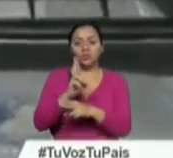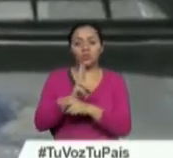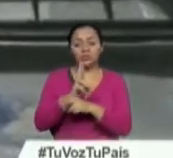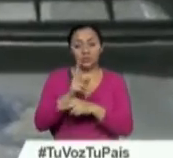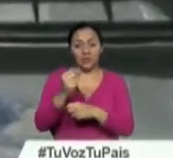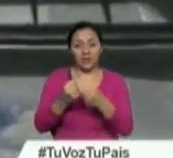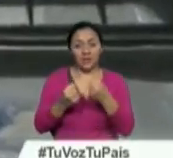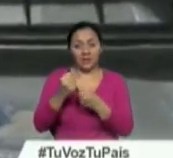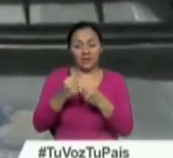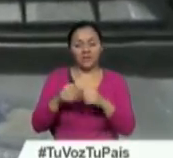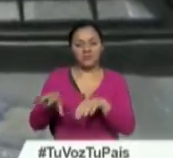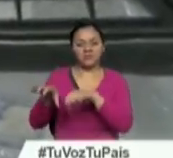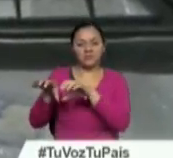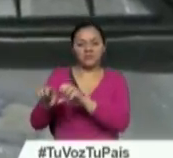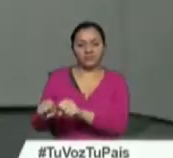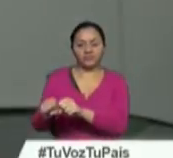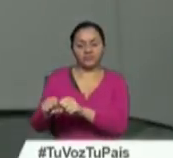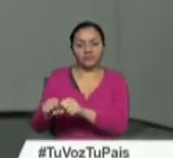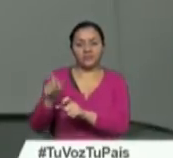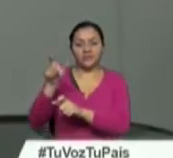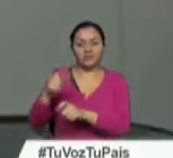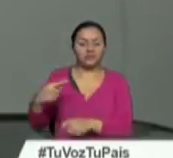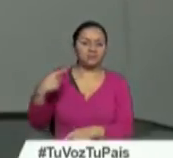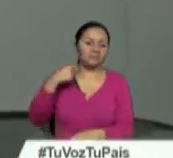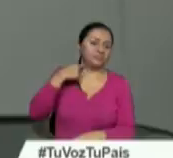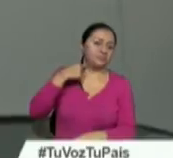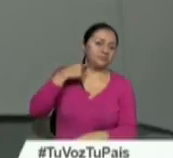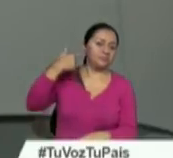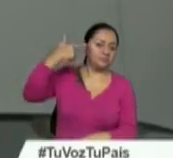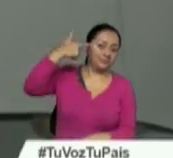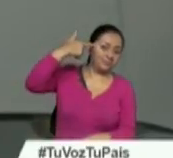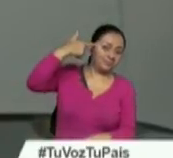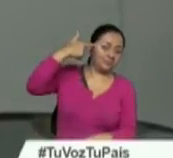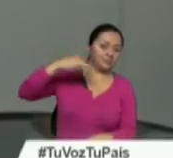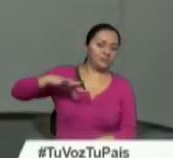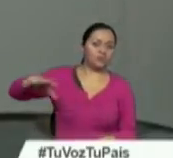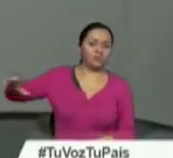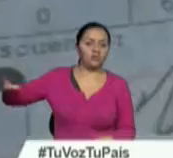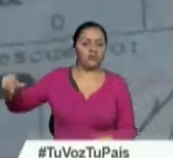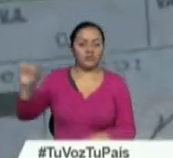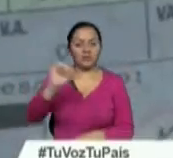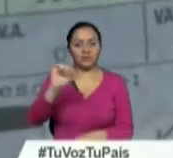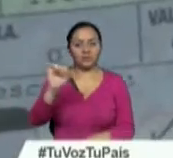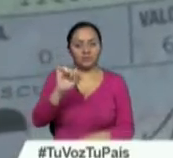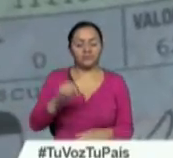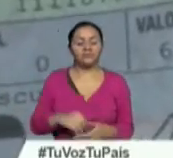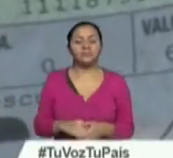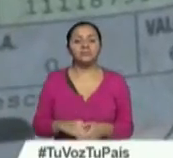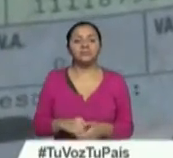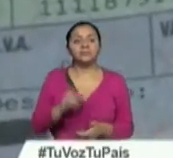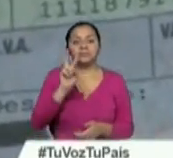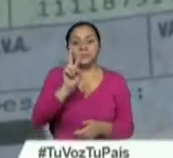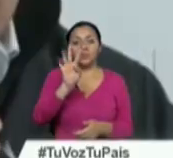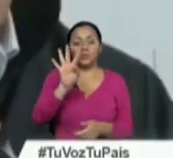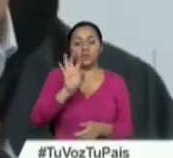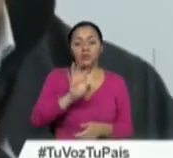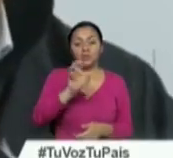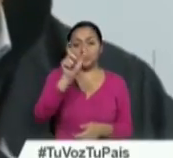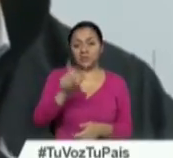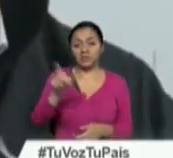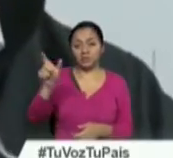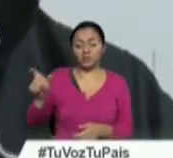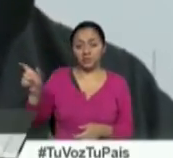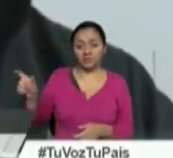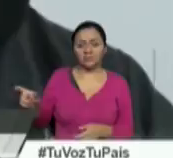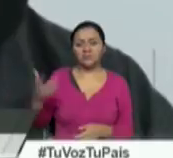método, interceptaban y sometían a sus víctimas con armas de fuego para el robo del automotor. Estas 24 personas ya están procesadas por